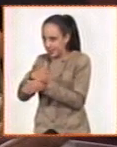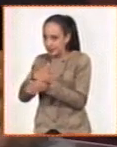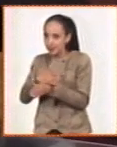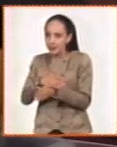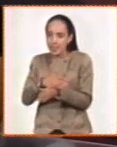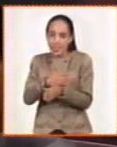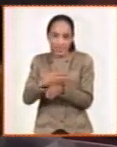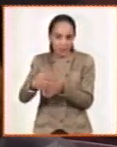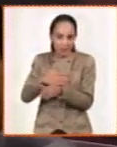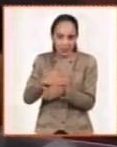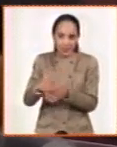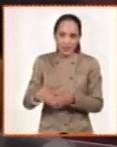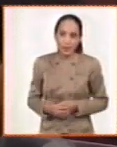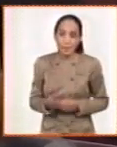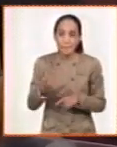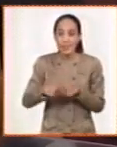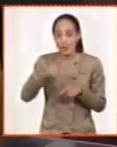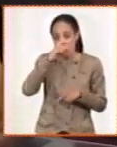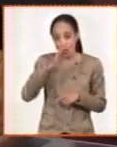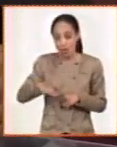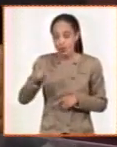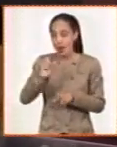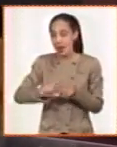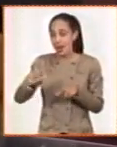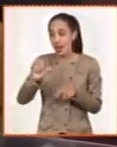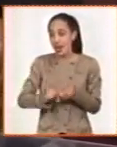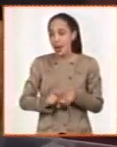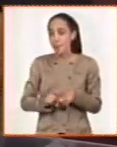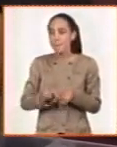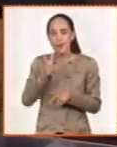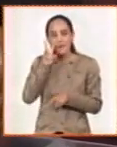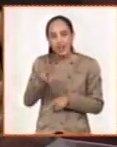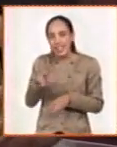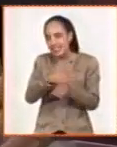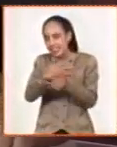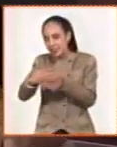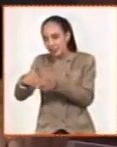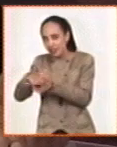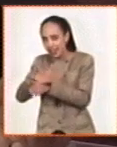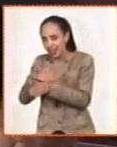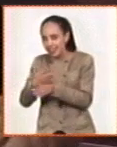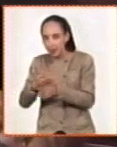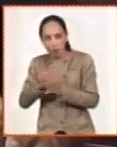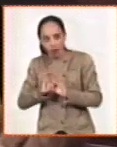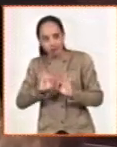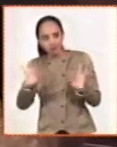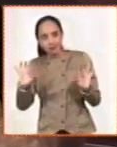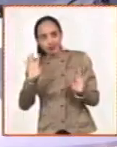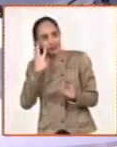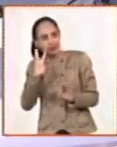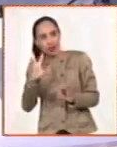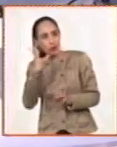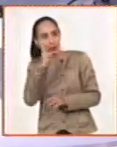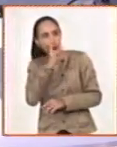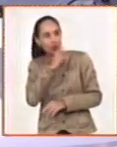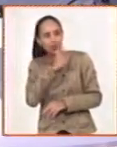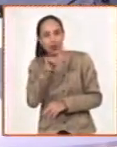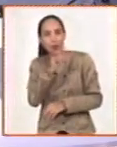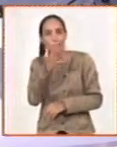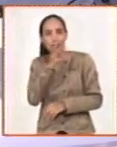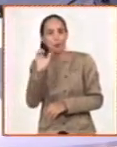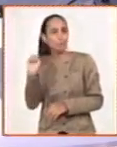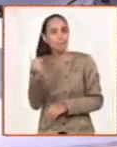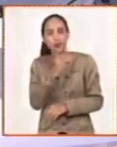cultura, el niño del campo, la persona del campo la asume de manera distinta, primigenia, bonita, como por primera vez.